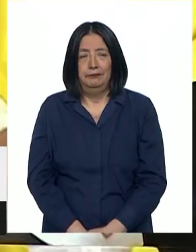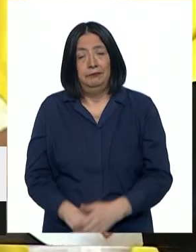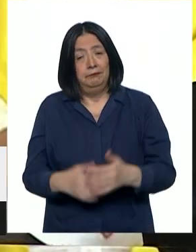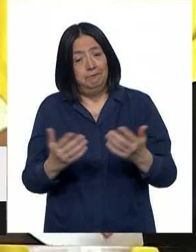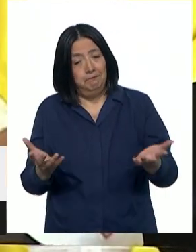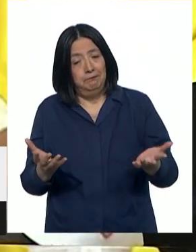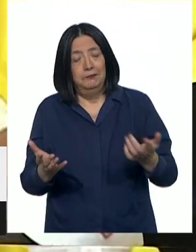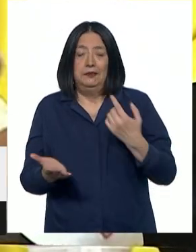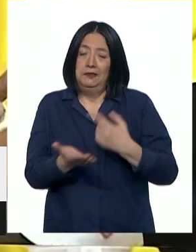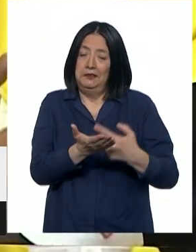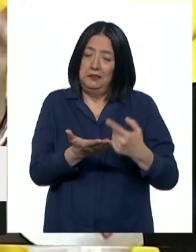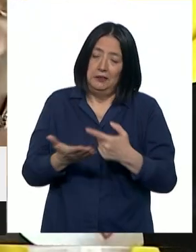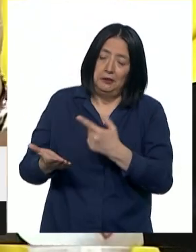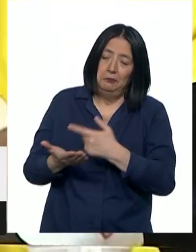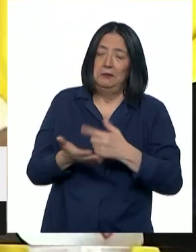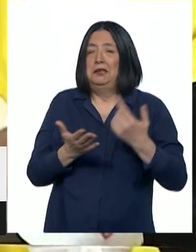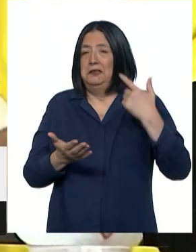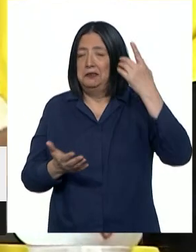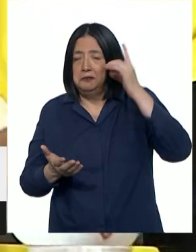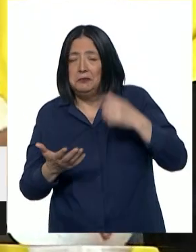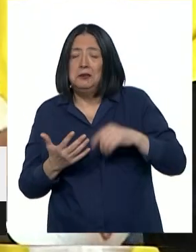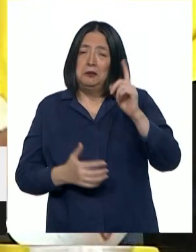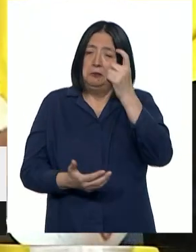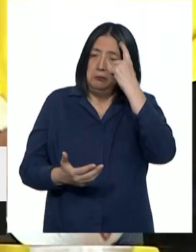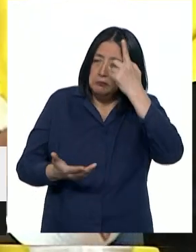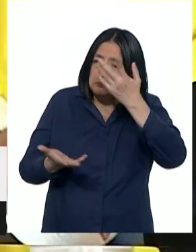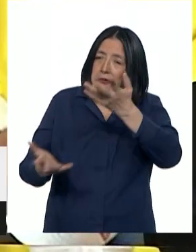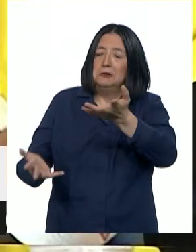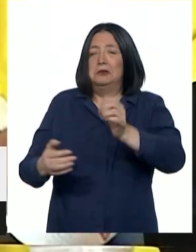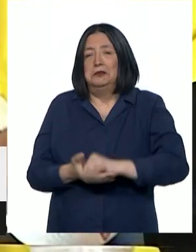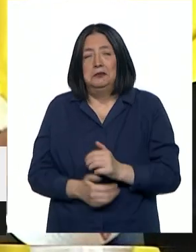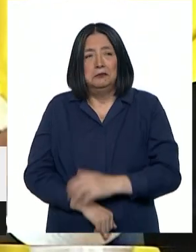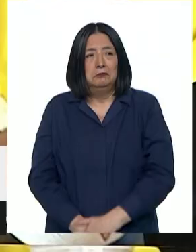Entonces, en ese debate democrático, abierto, político,